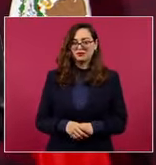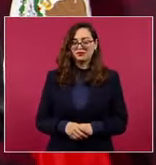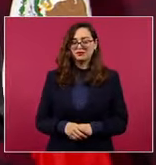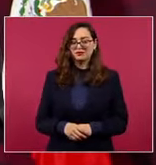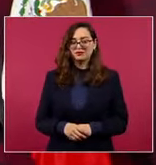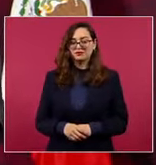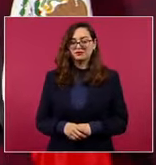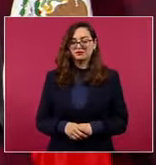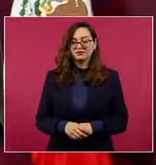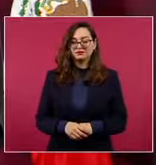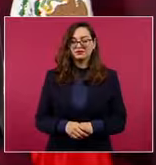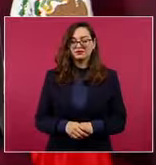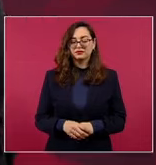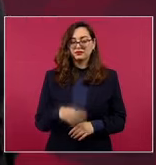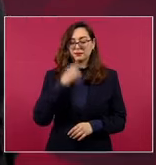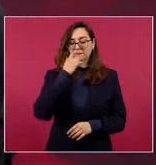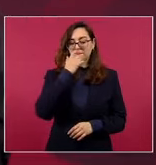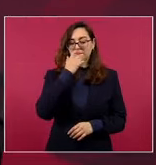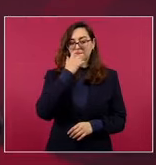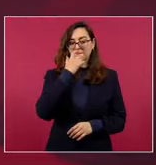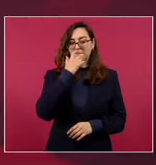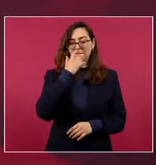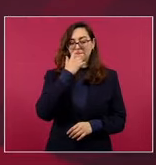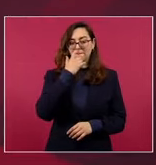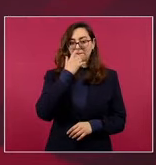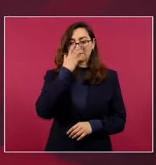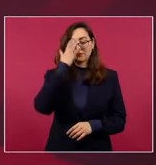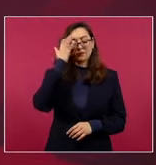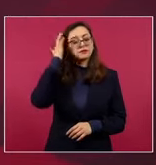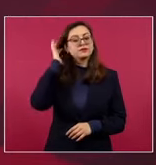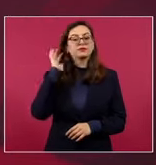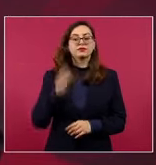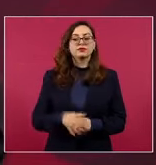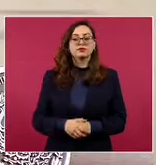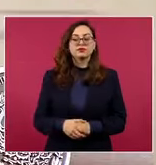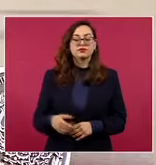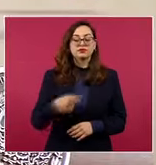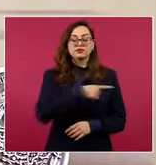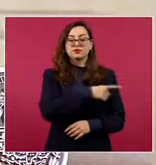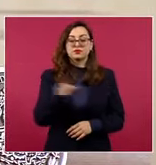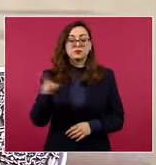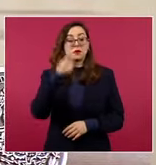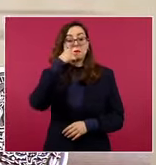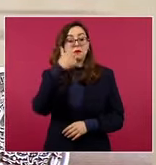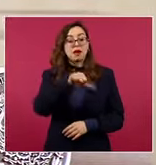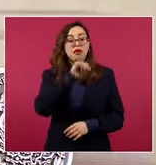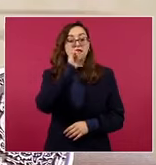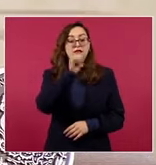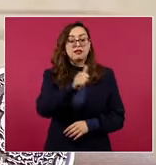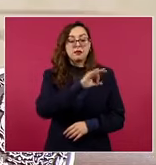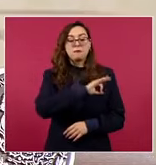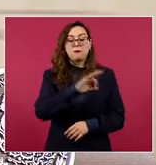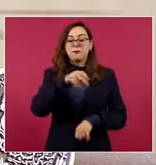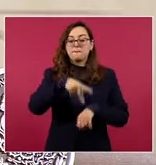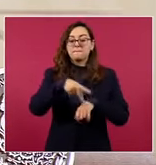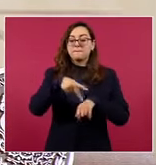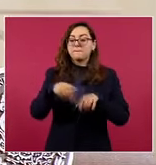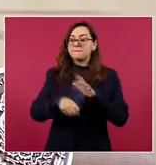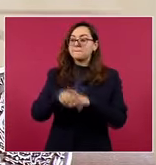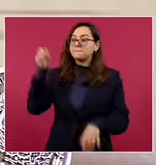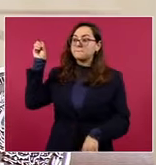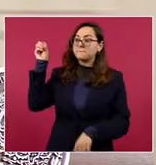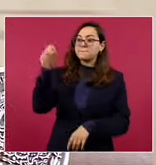aplicable aquello de que el que esté libre de pecado que tire la primera piedra. Pero como